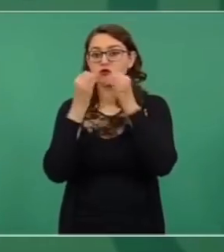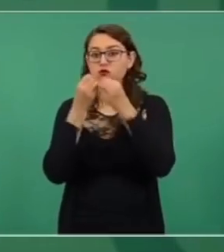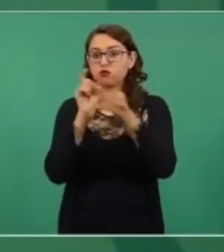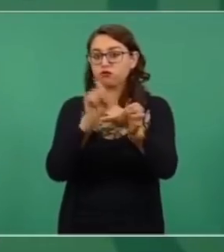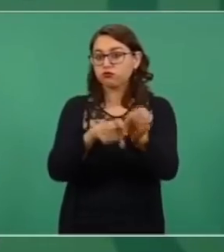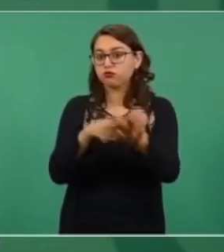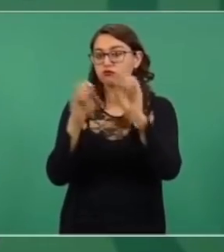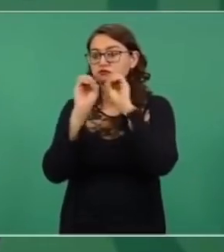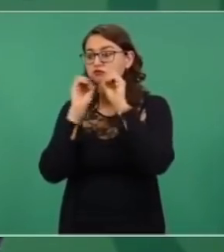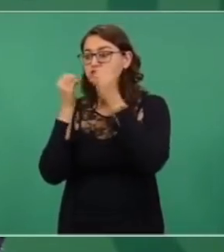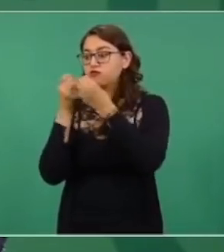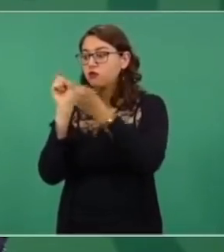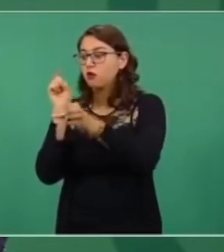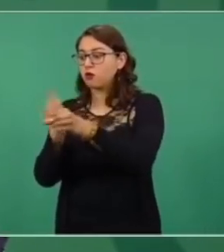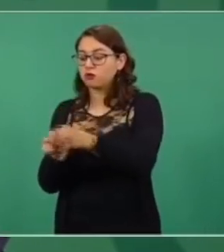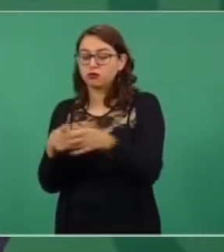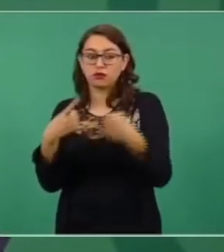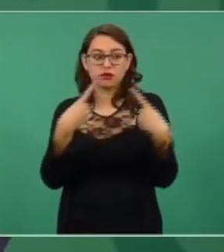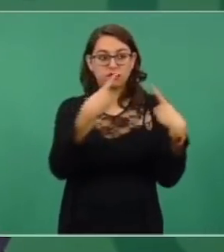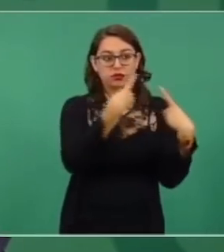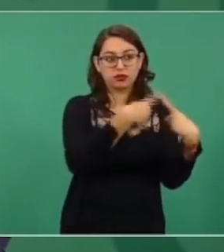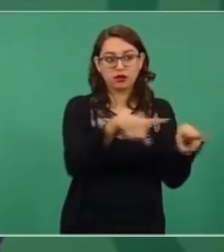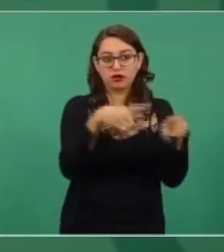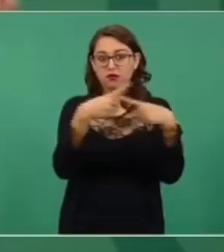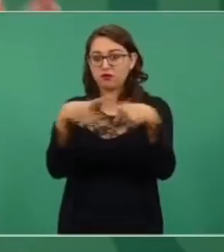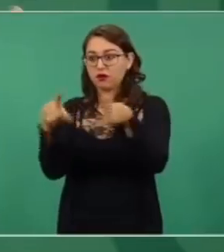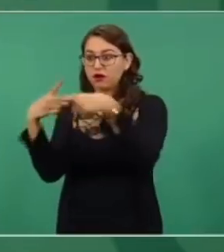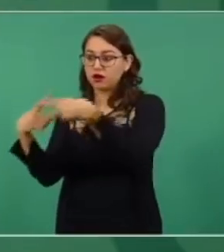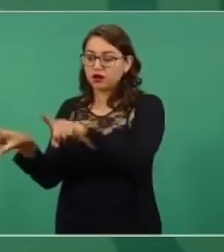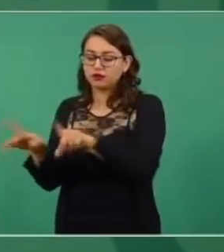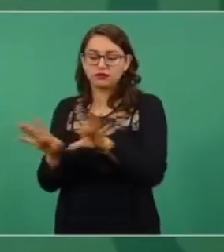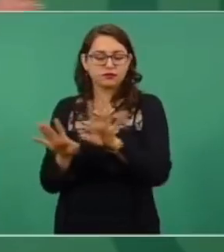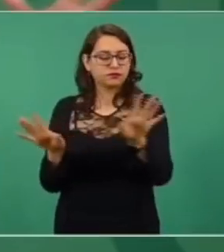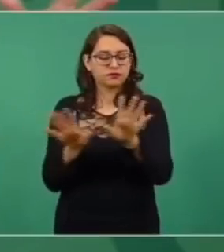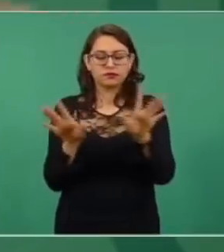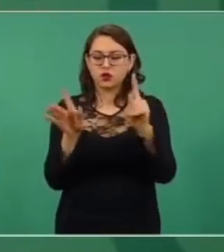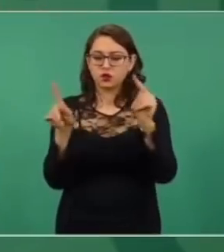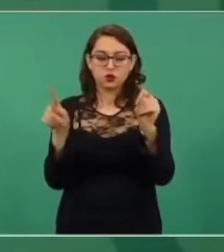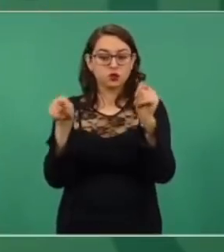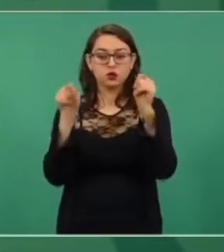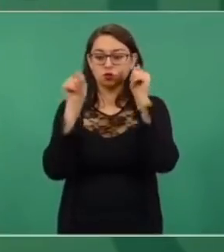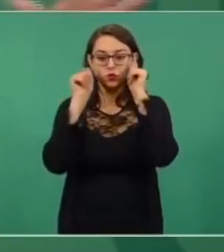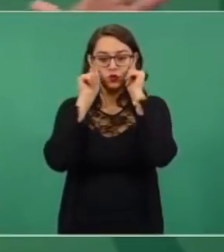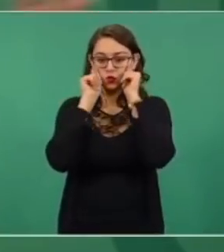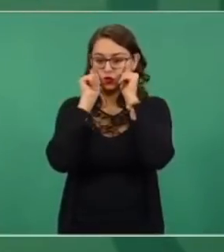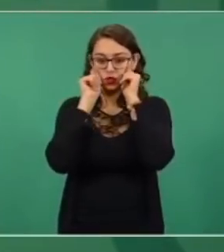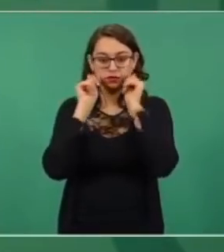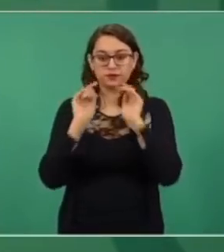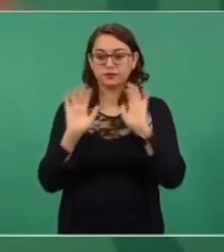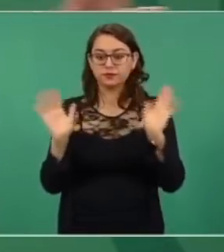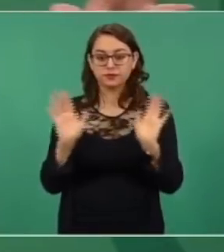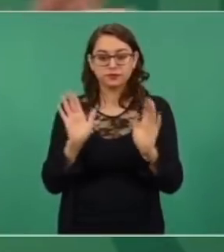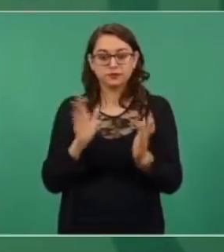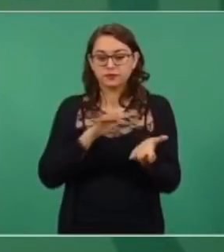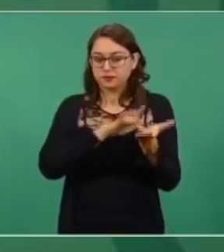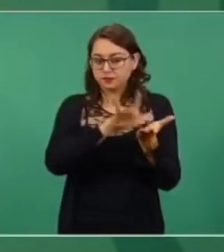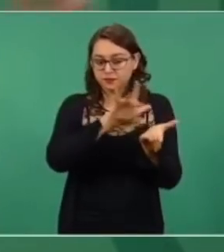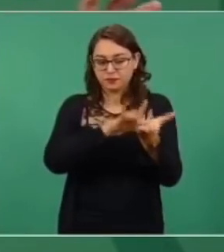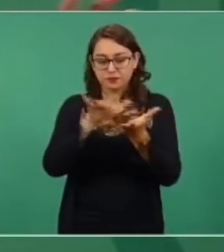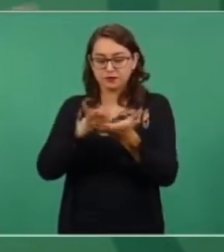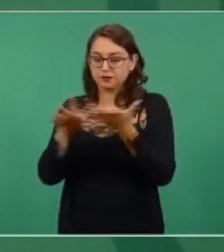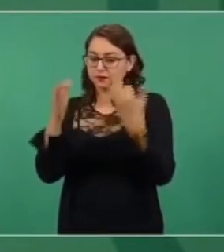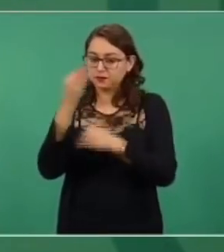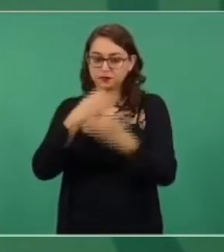tienen tendencias, vamos a decir, o grupos distintos. Nosotros pensamos en ayudar a los